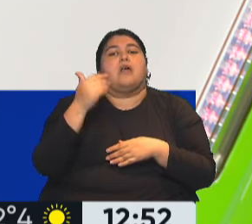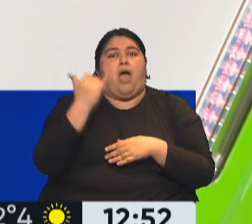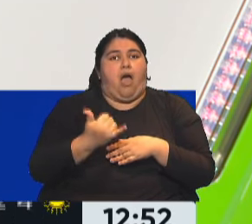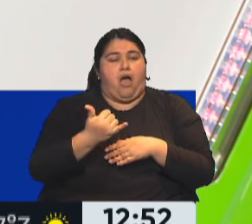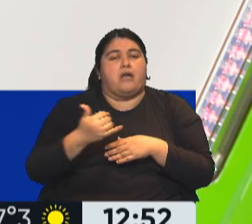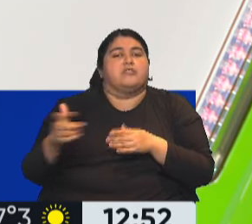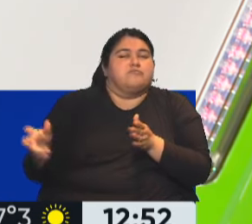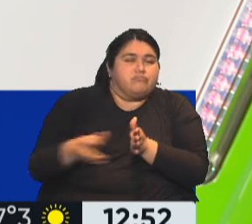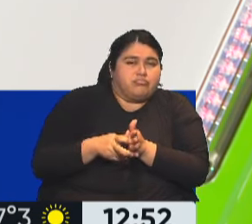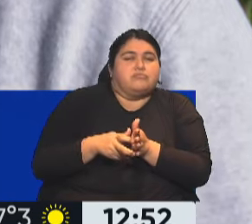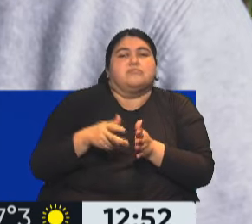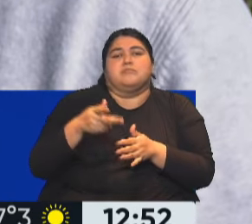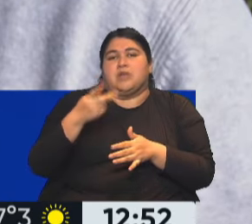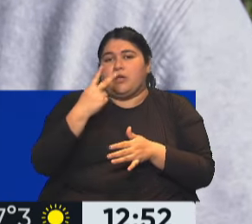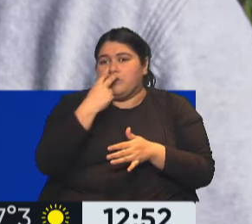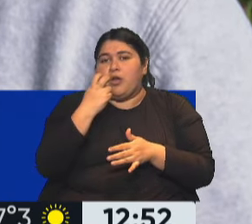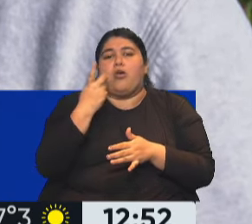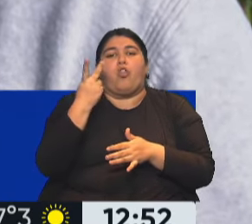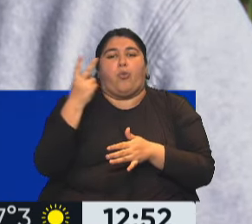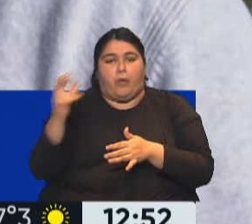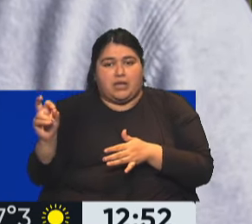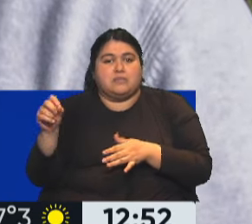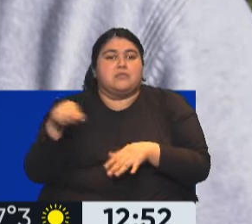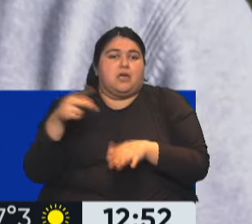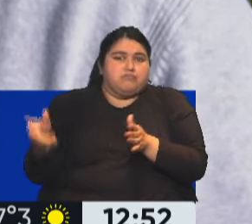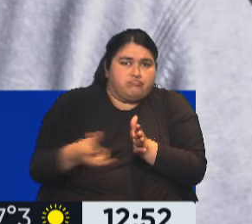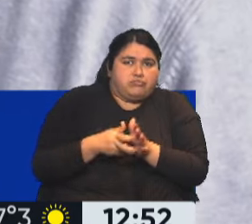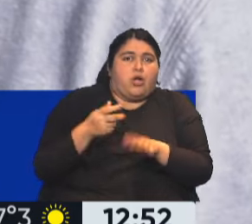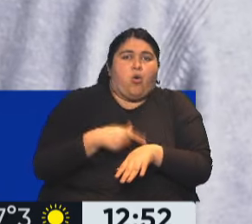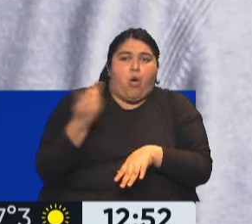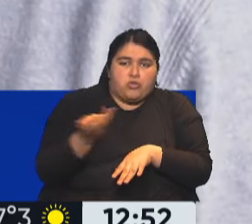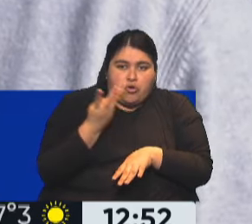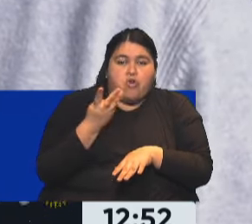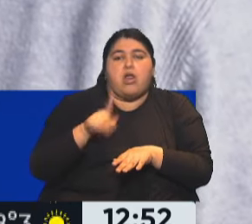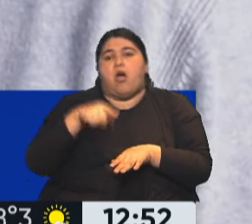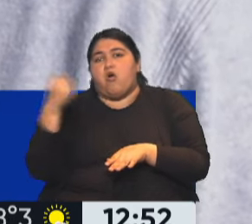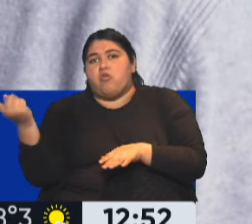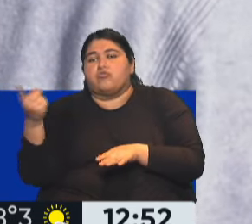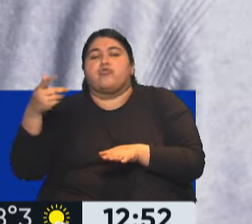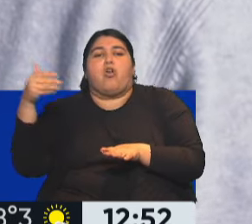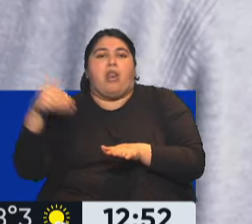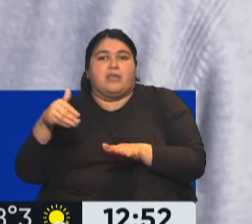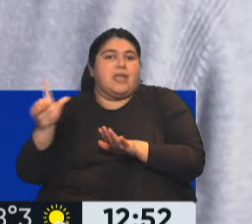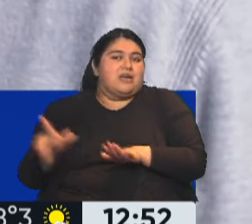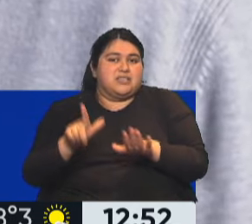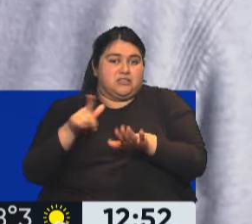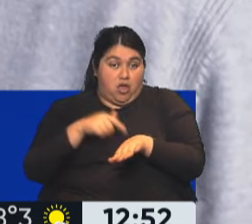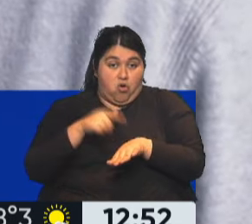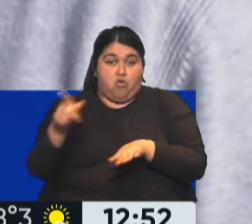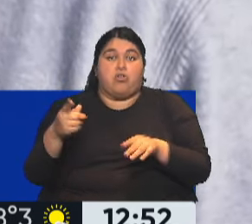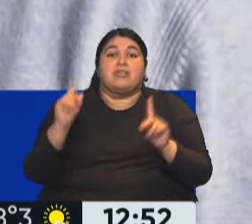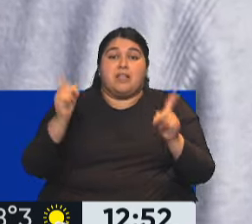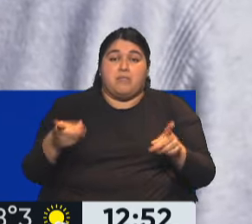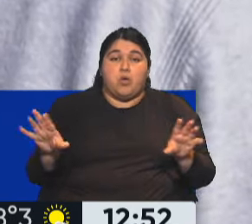tiene carga rápida y carga lenta, una carga rápida de 4 horas y una carga lenta de 7 horas. Este bus tiene sensores